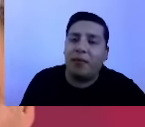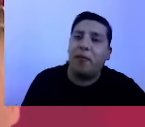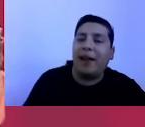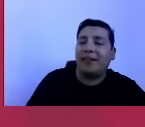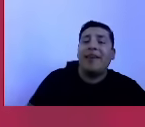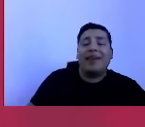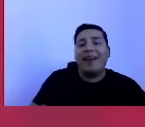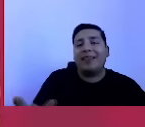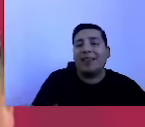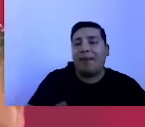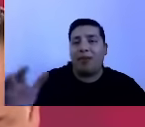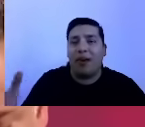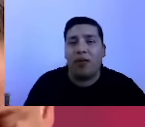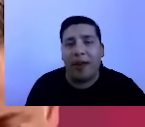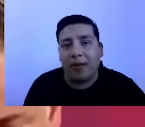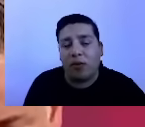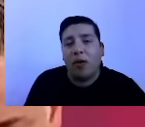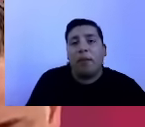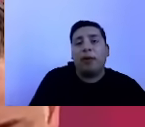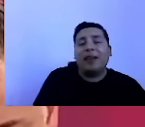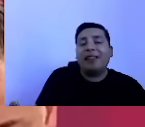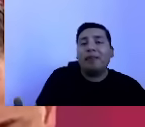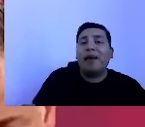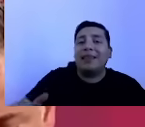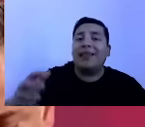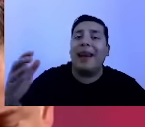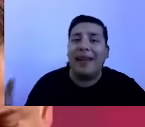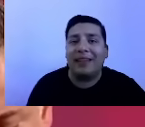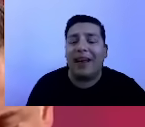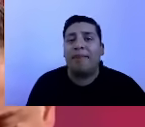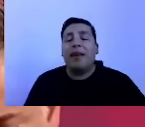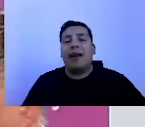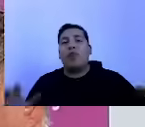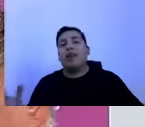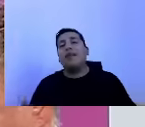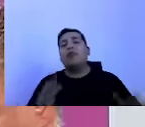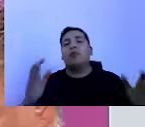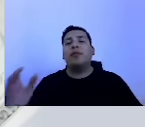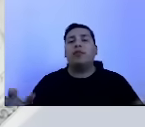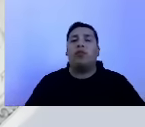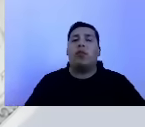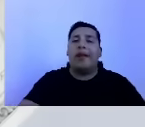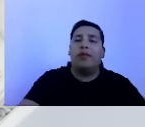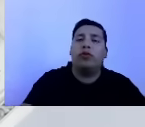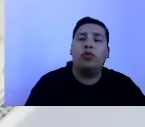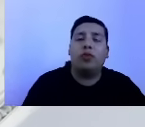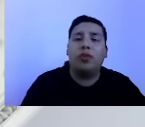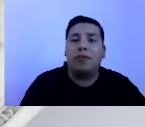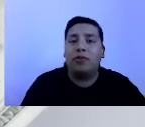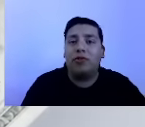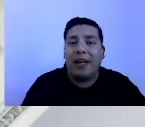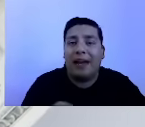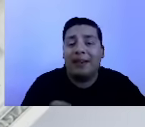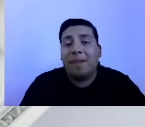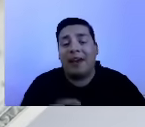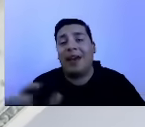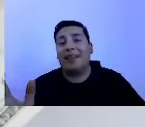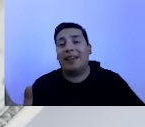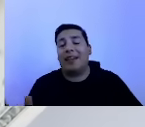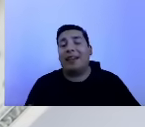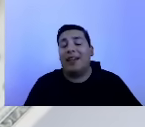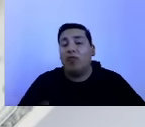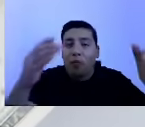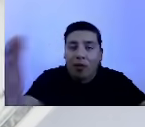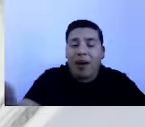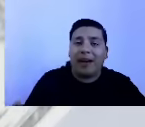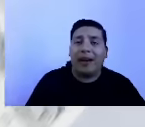para Marcelo Ebrard. Y es que Santiago Nieto, pues es marcelista. Y lo que hemos visto en los últimos días,